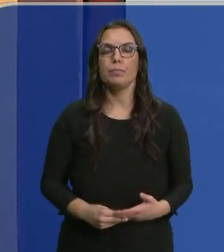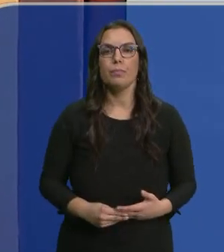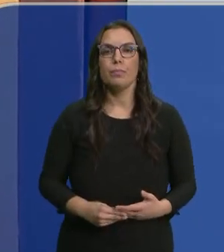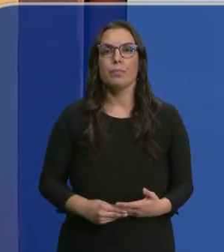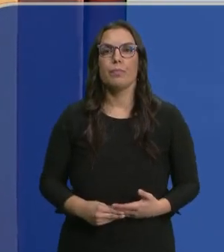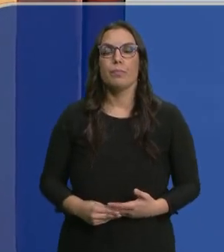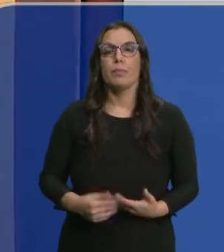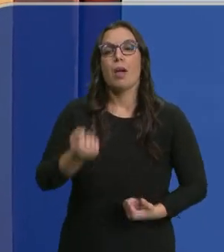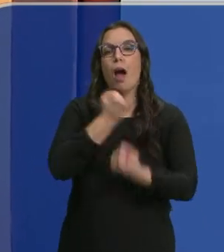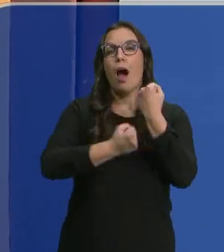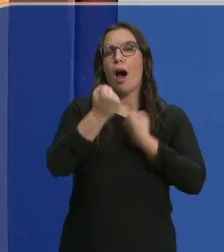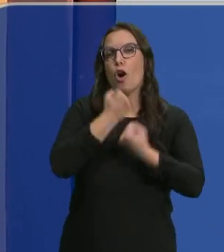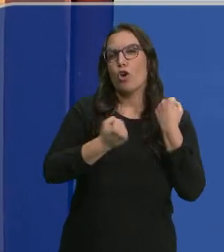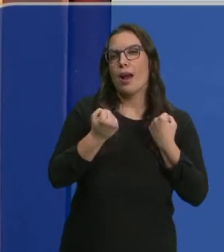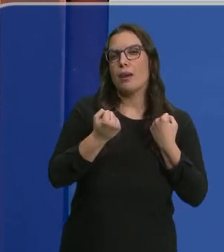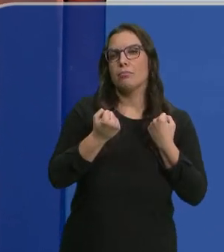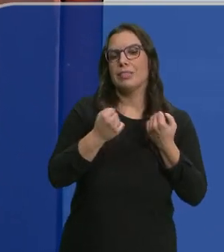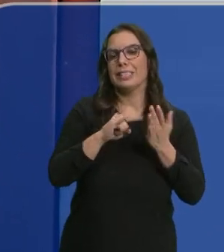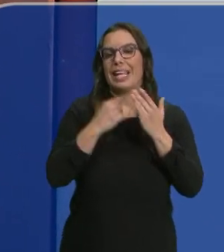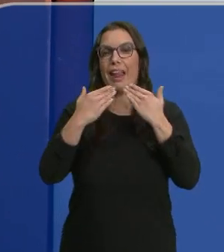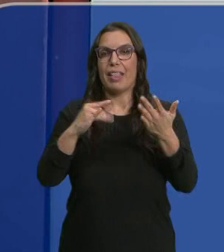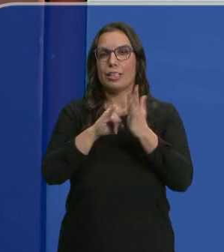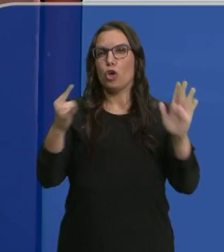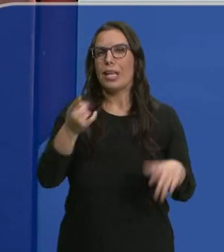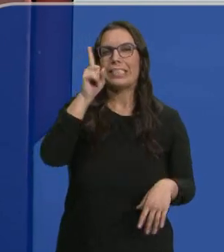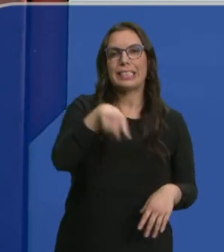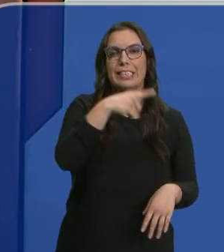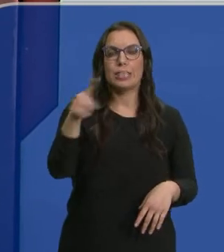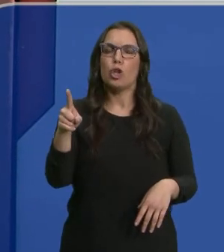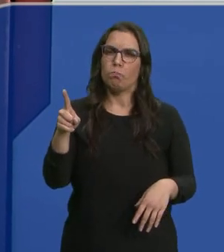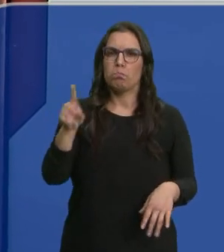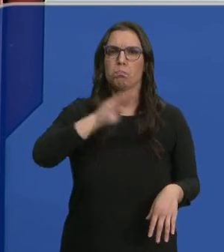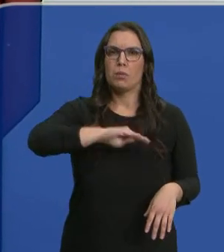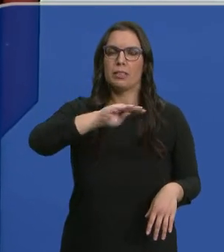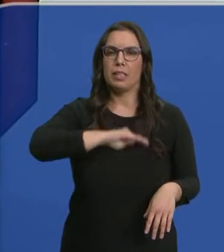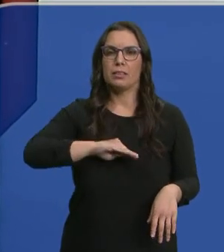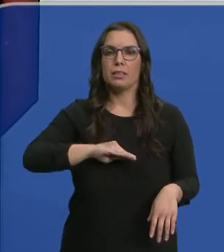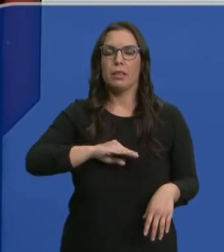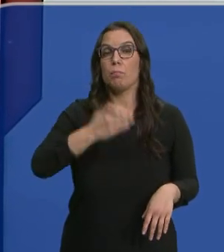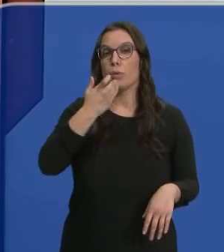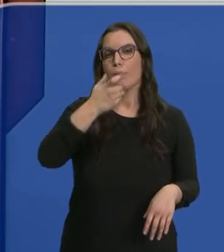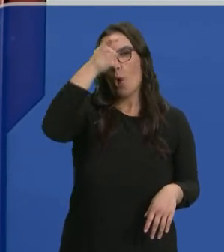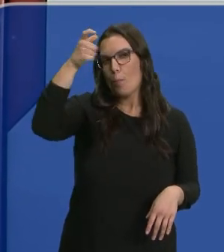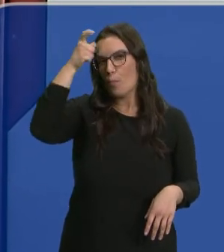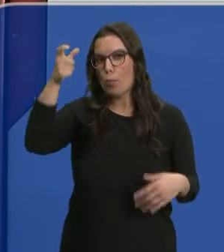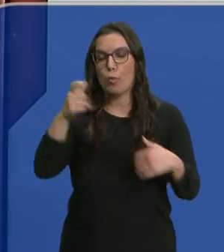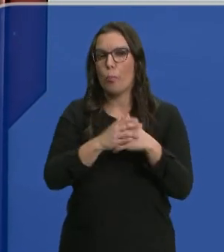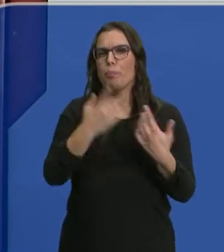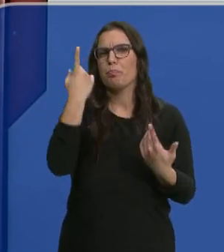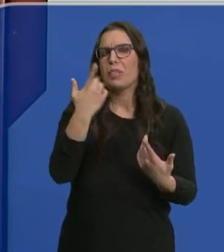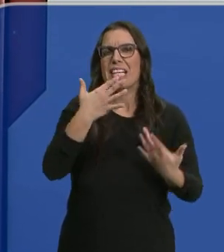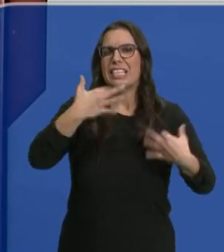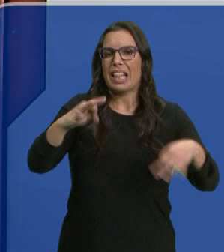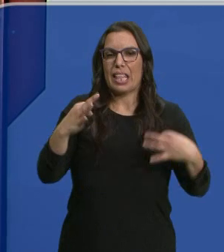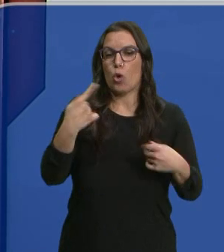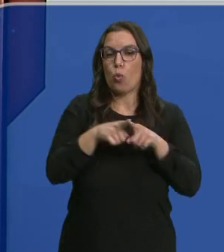¿Hasta dónde nos permite ahorrar costes la tecnología? Pues la respuesta no es desdeñable si hablamos, por ejemplo, del medio rural. Algo tan sencillo